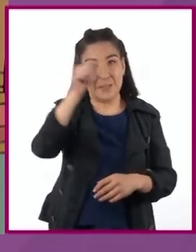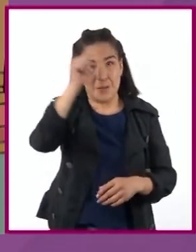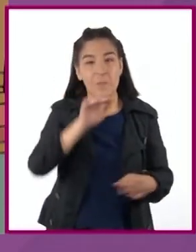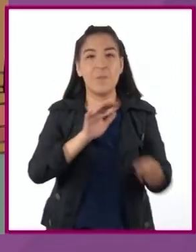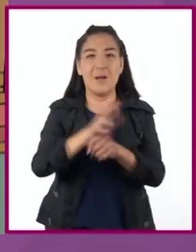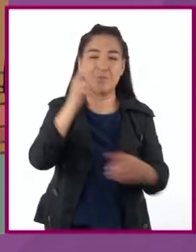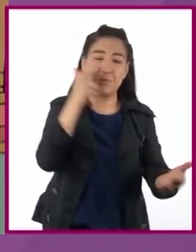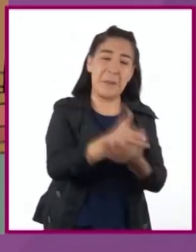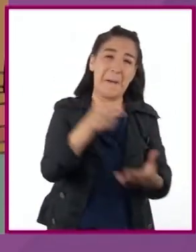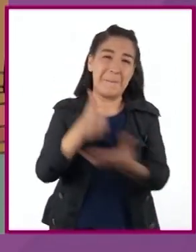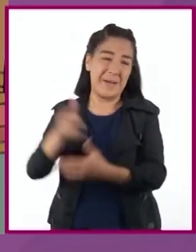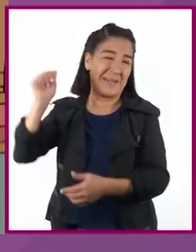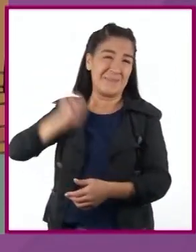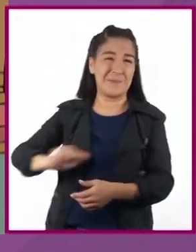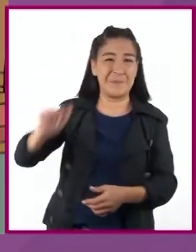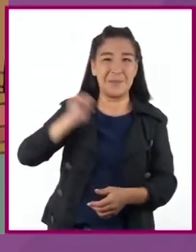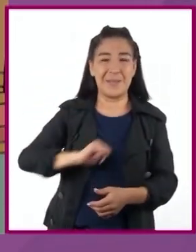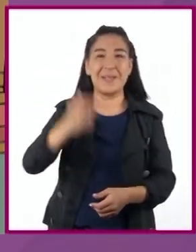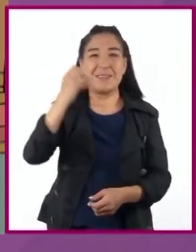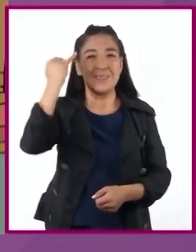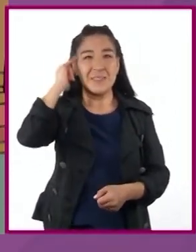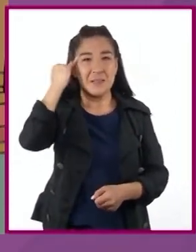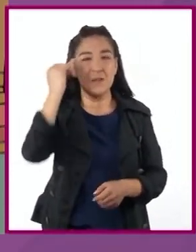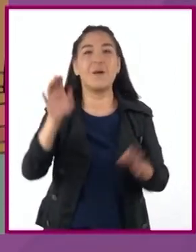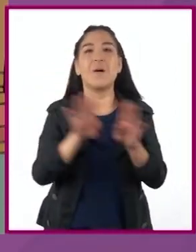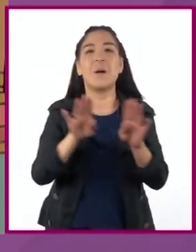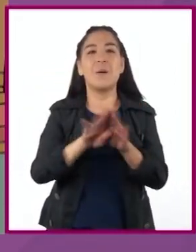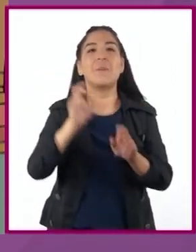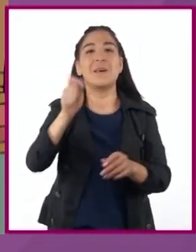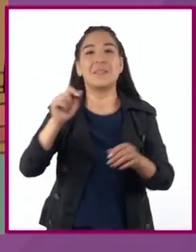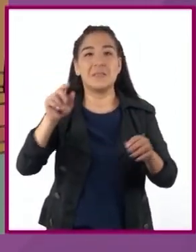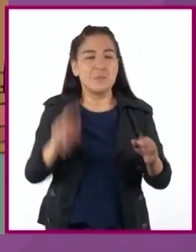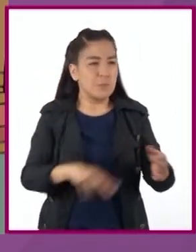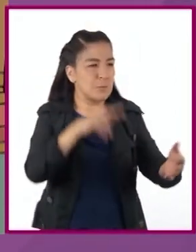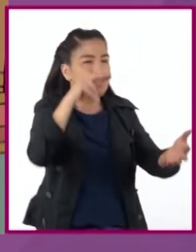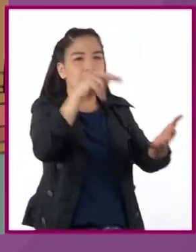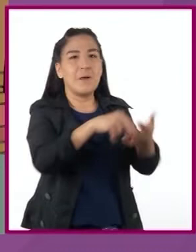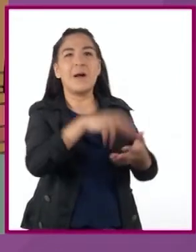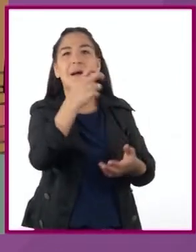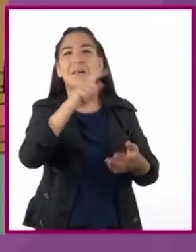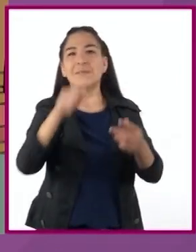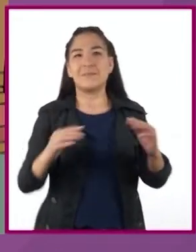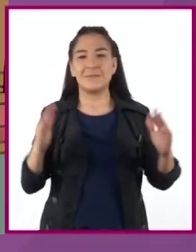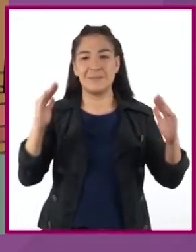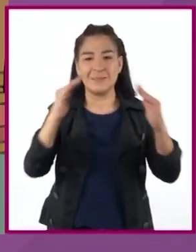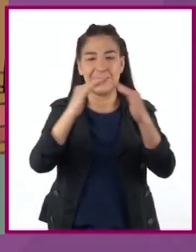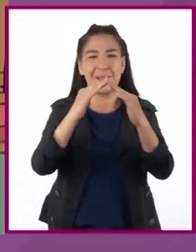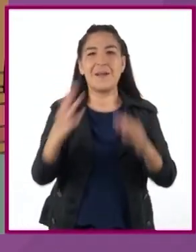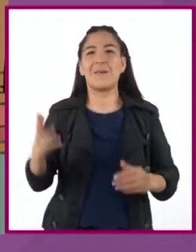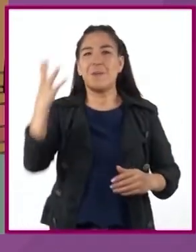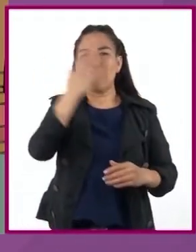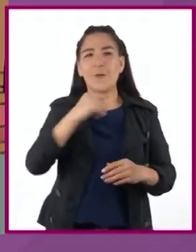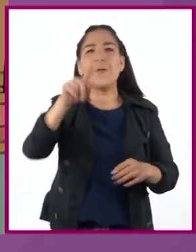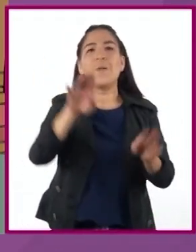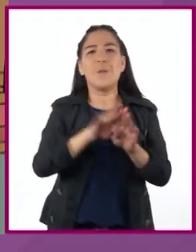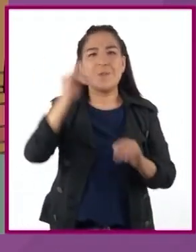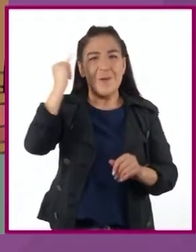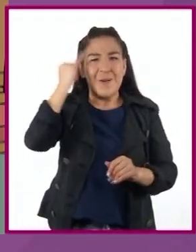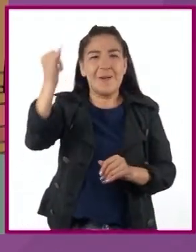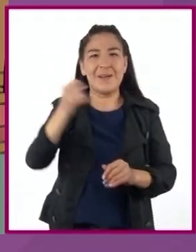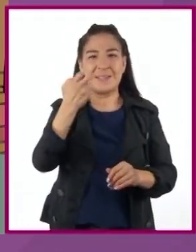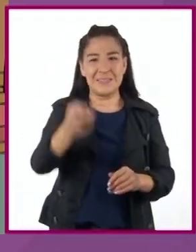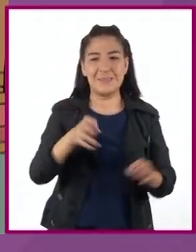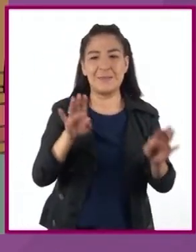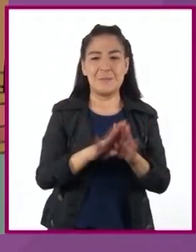de sacrificio podían llegar ahí hasta la cúspide del templo, ¿no? Imagínense cómo era eso, hombre.